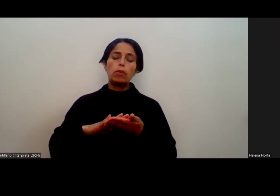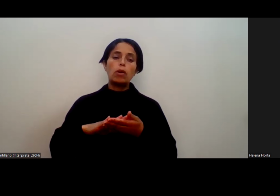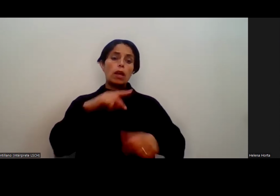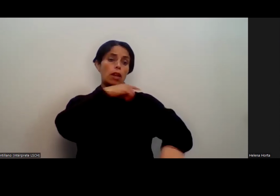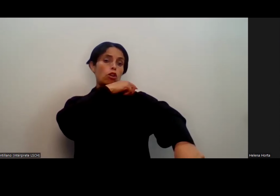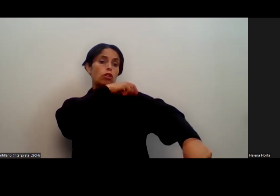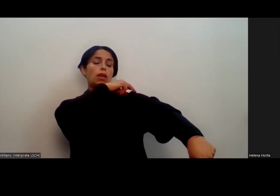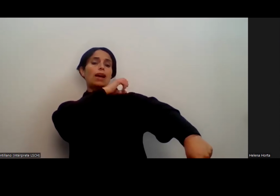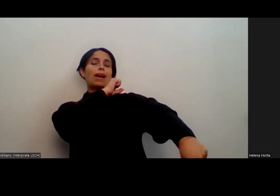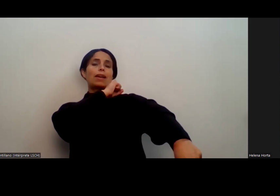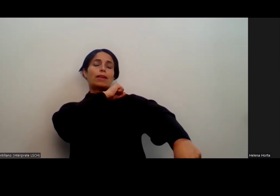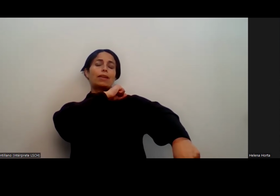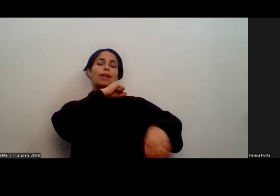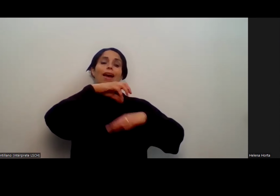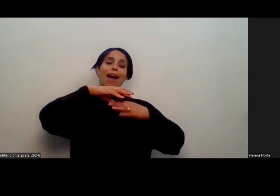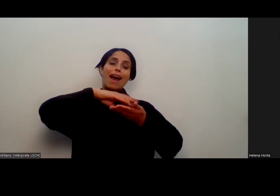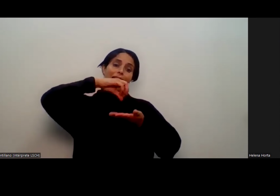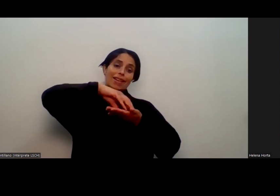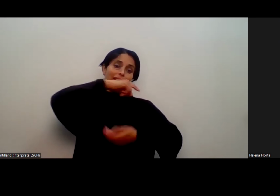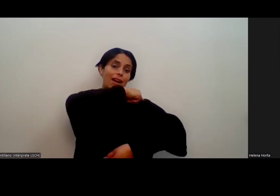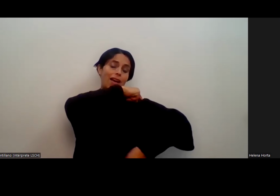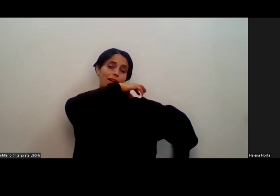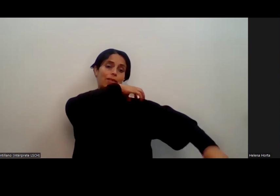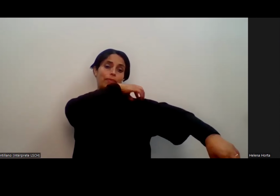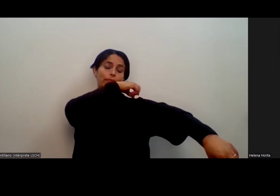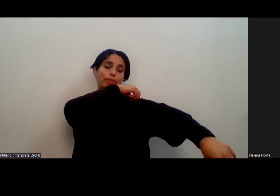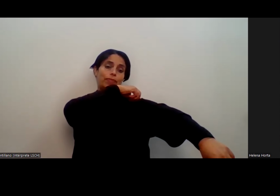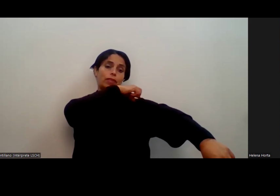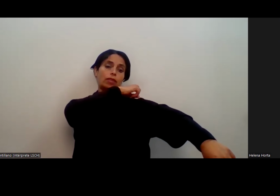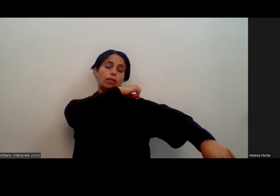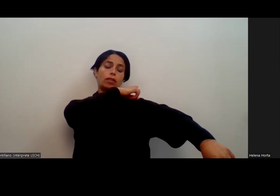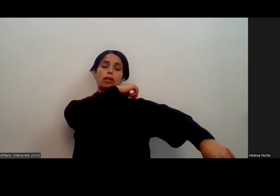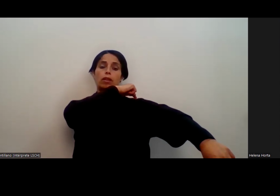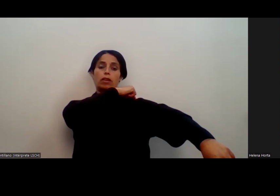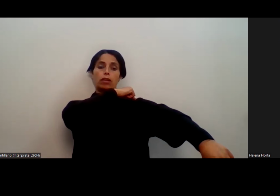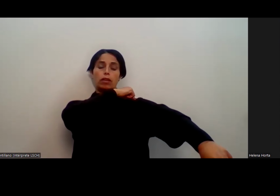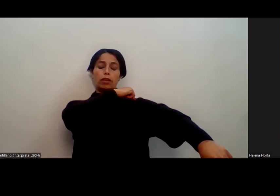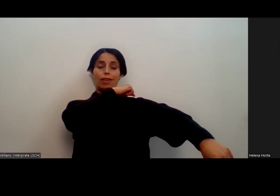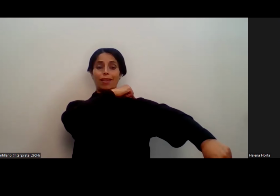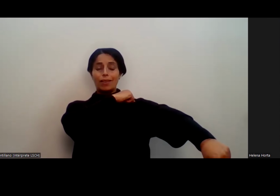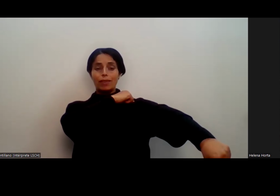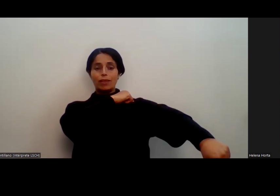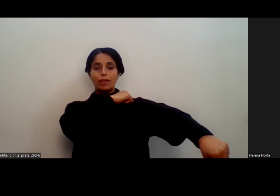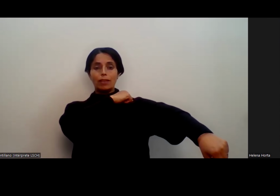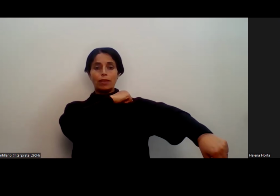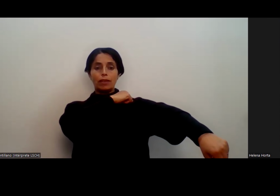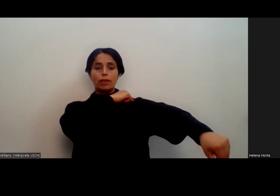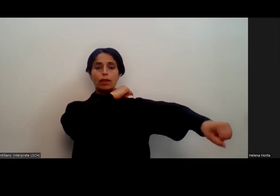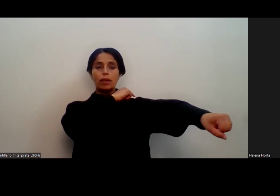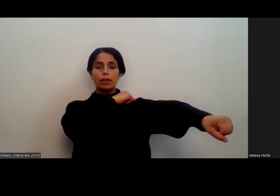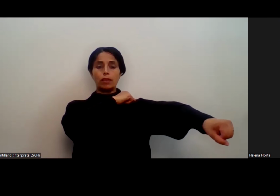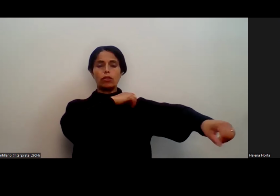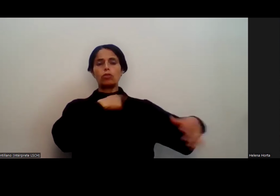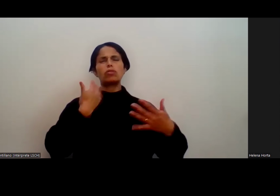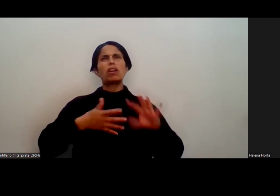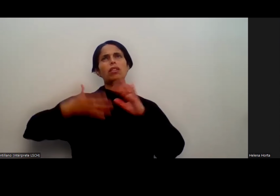Chile, Arica, que pertenece a valles occidentales en términos arqueológicos, ¿no? Y ya di una charla